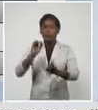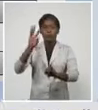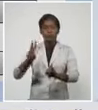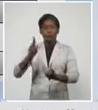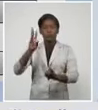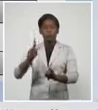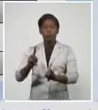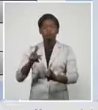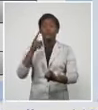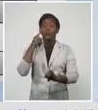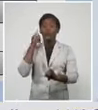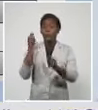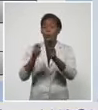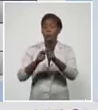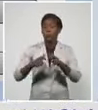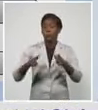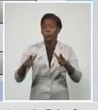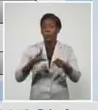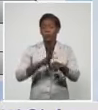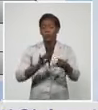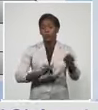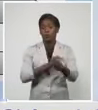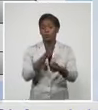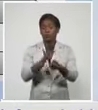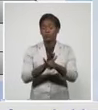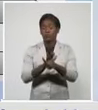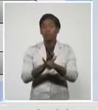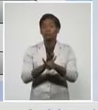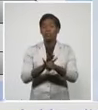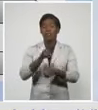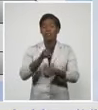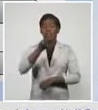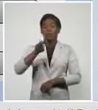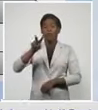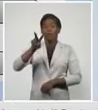la cifra total de confirmados ascienda a